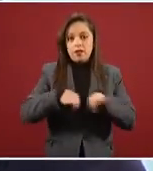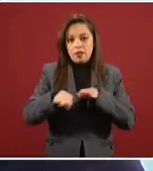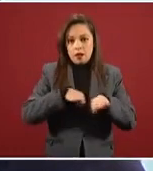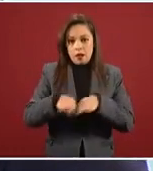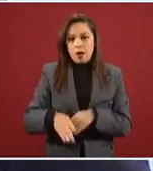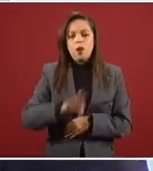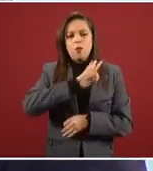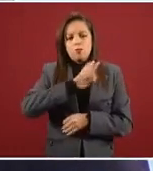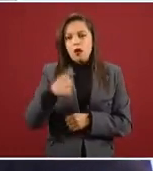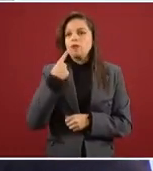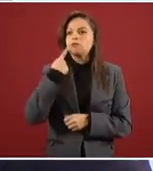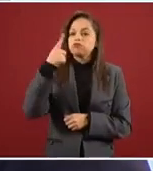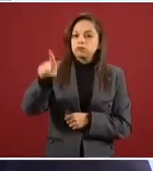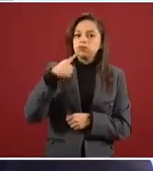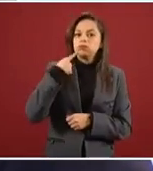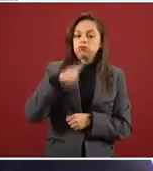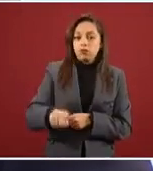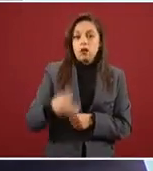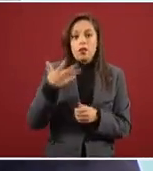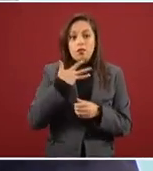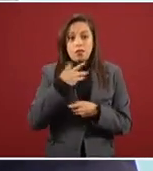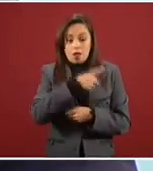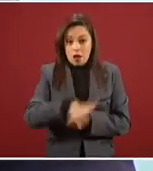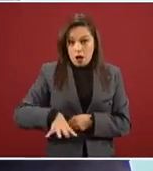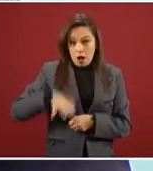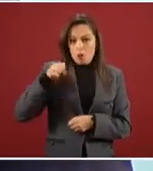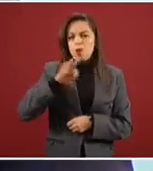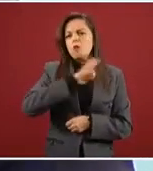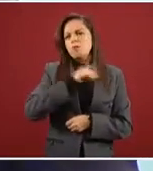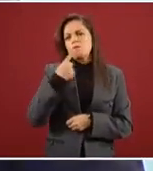este tipo de abusos. En el caso del Seguro Social, en